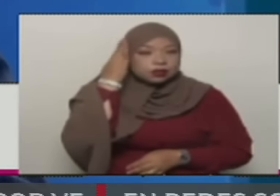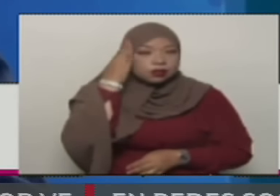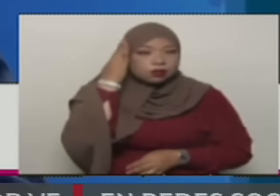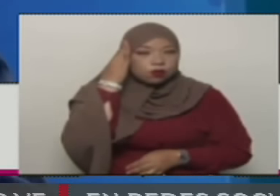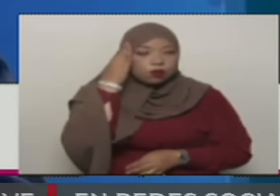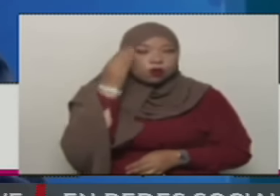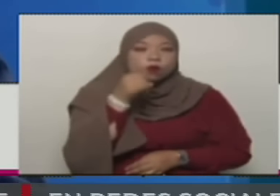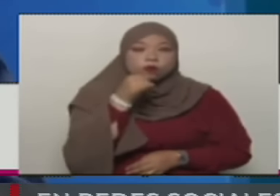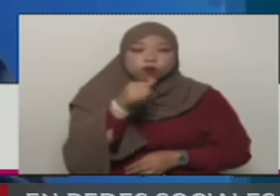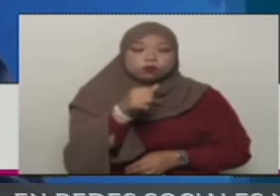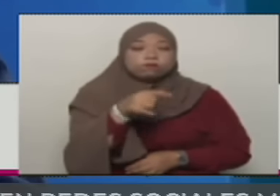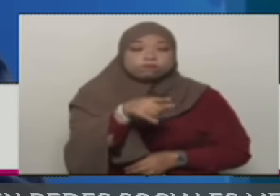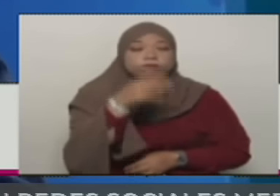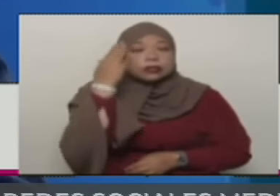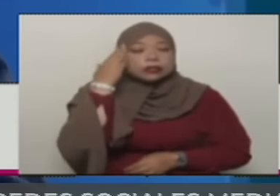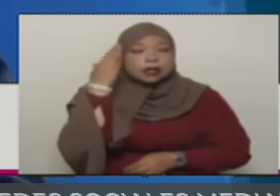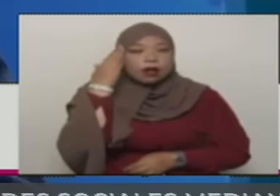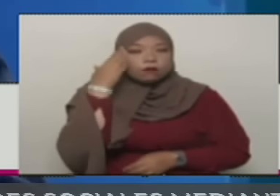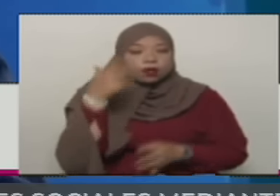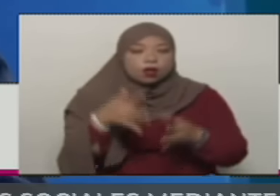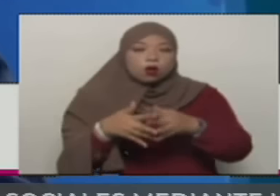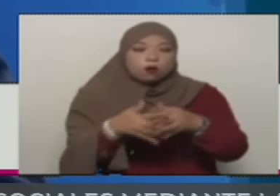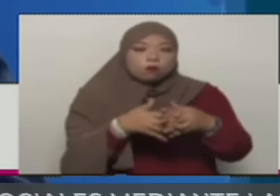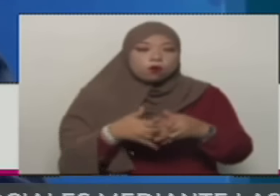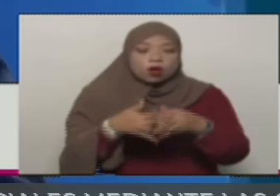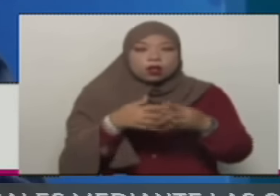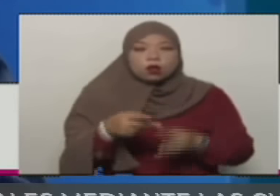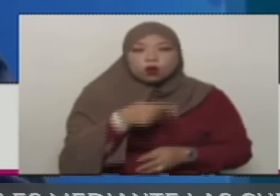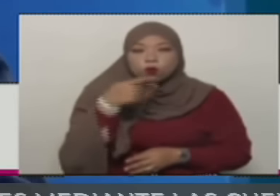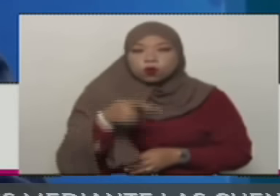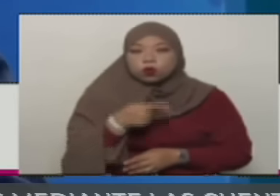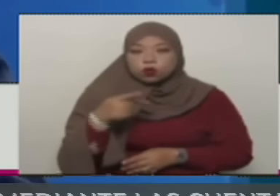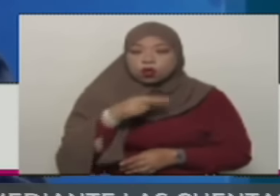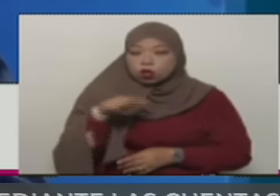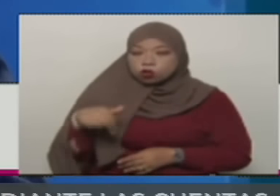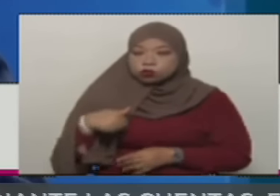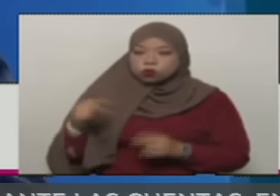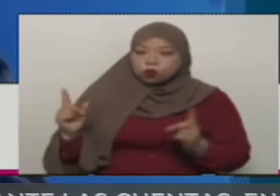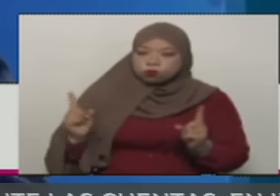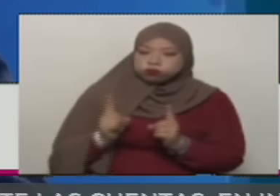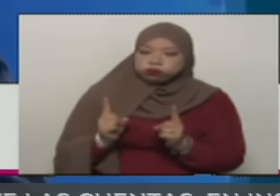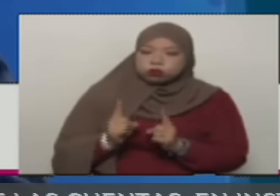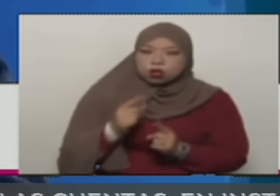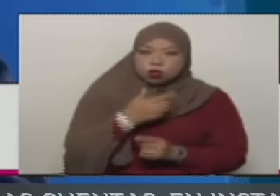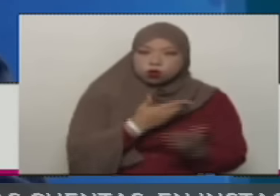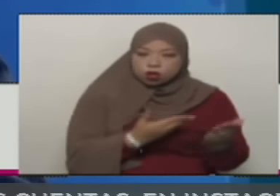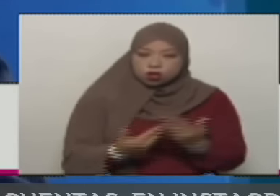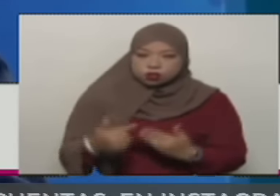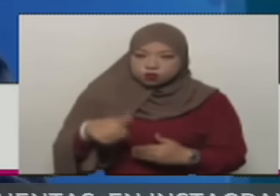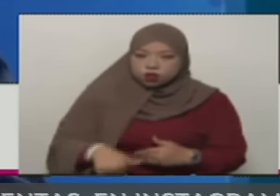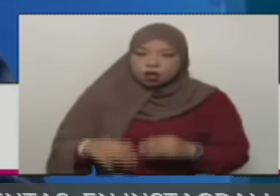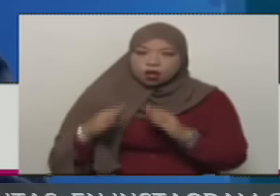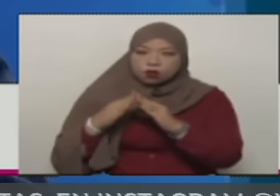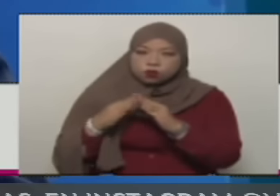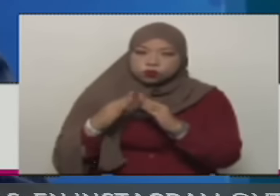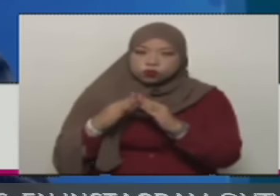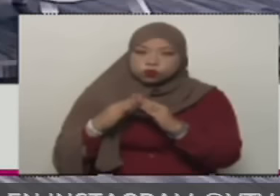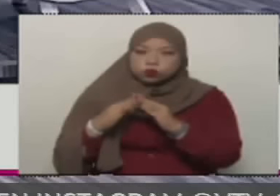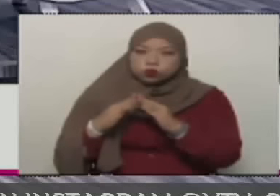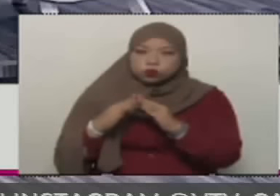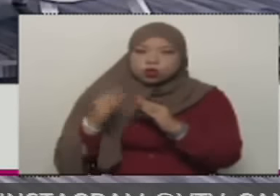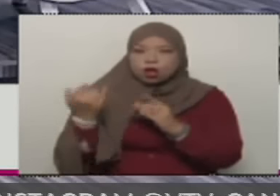muy conocedor. Nos reunimos, ¿verdad, Silvia? Yo lo recibí en la casona, que ahora es una